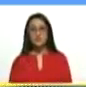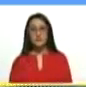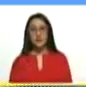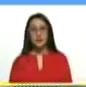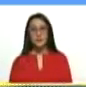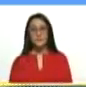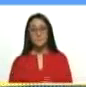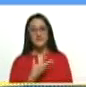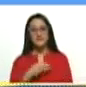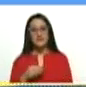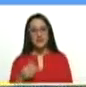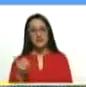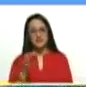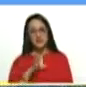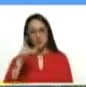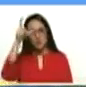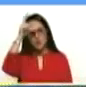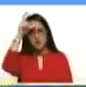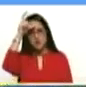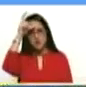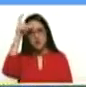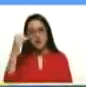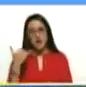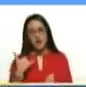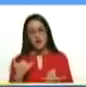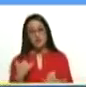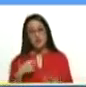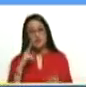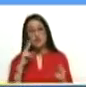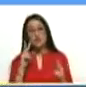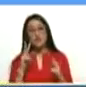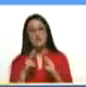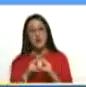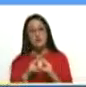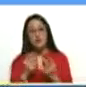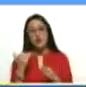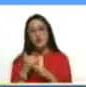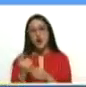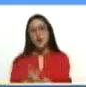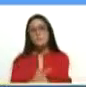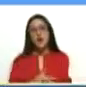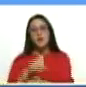Presidente Erdogan, nosotros lo vemos como un hermano mayor,